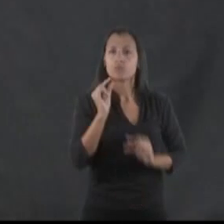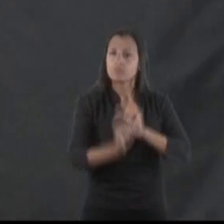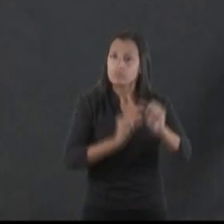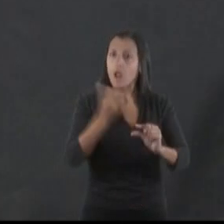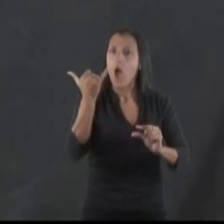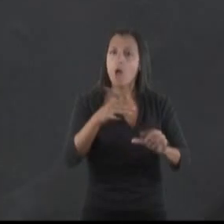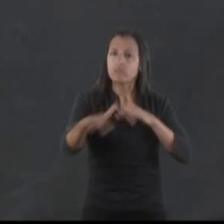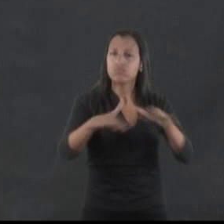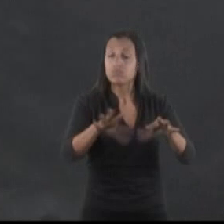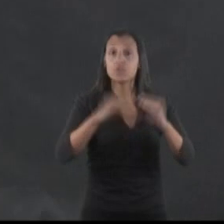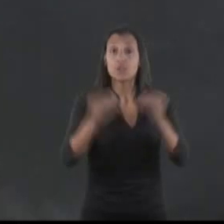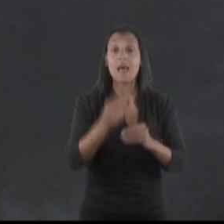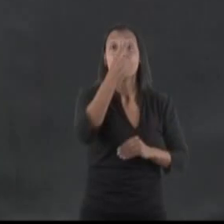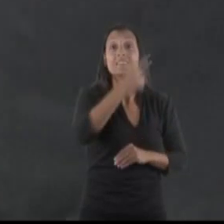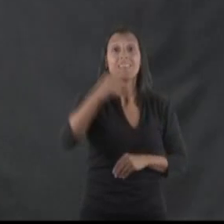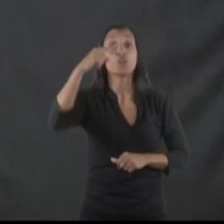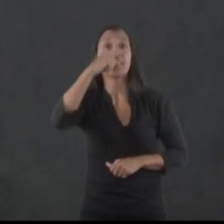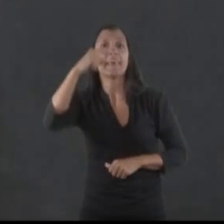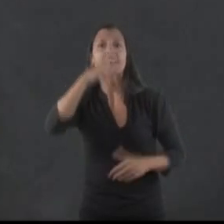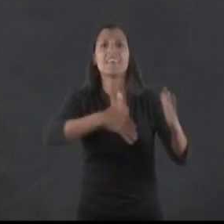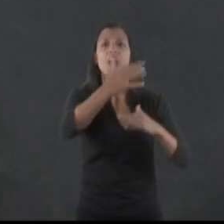desarrollando 167 obras,